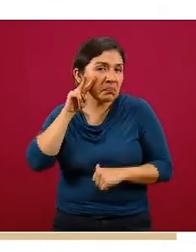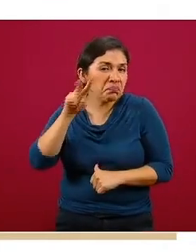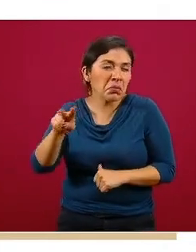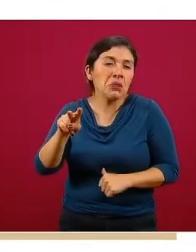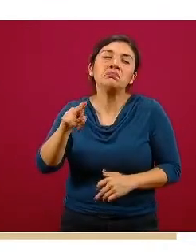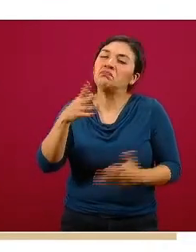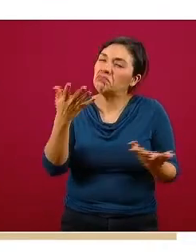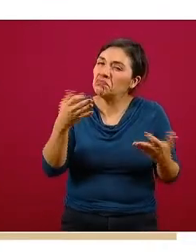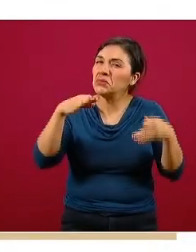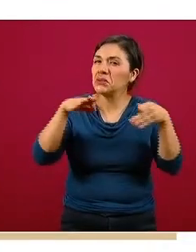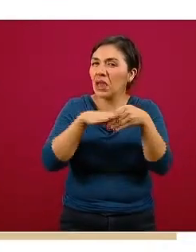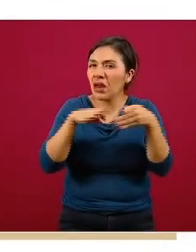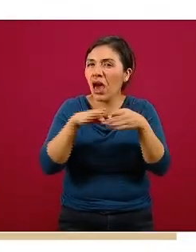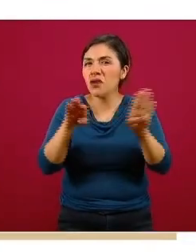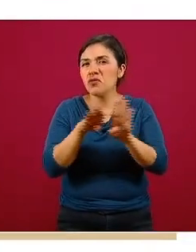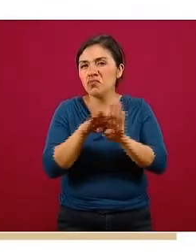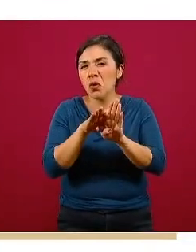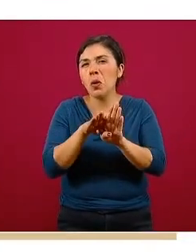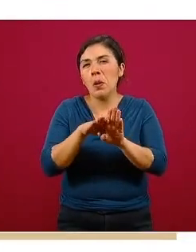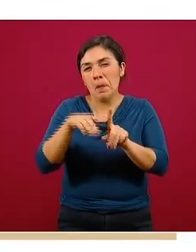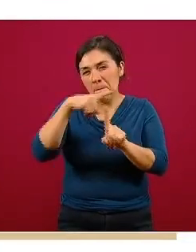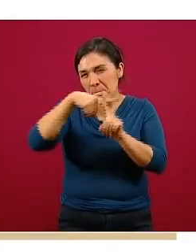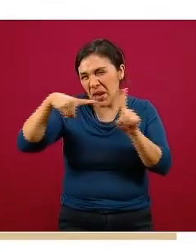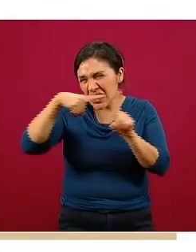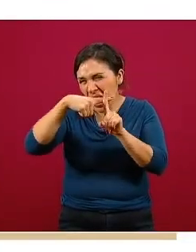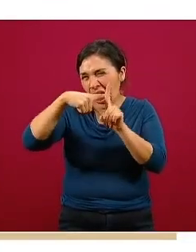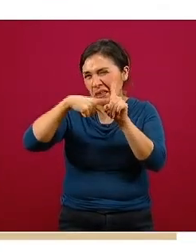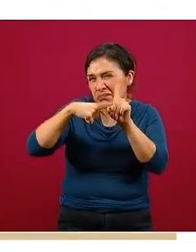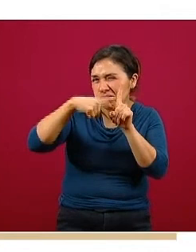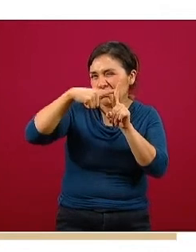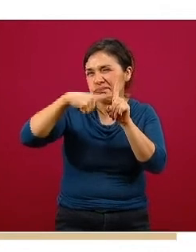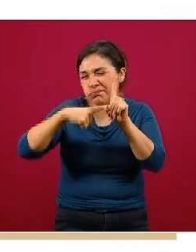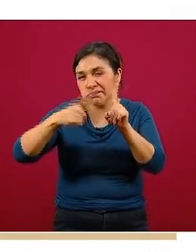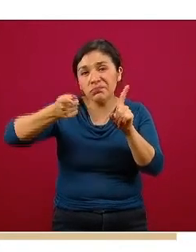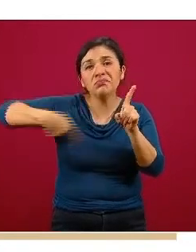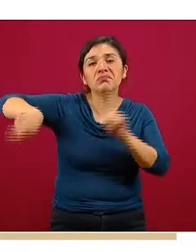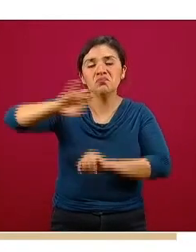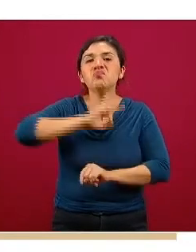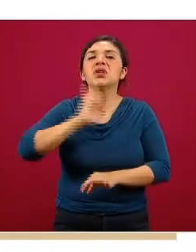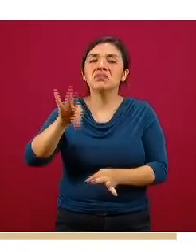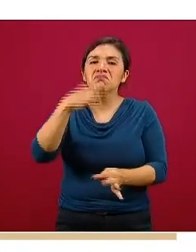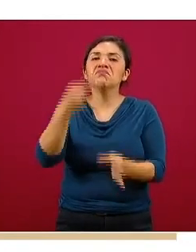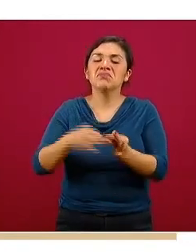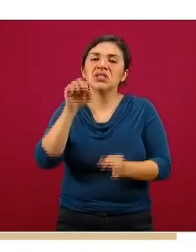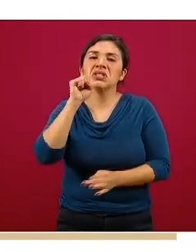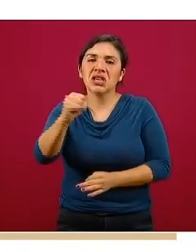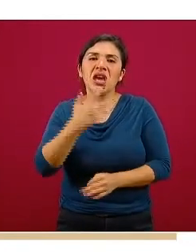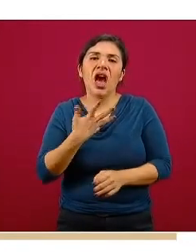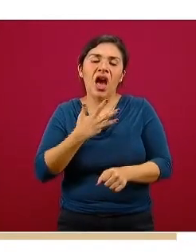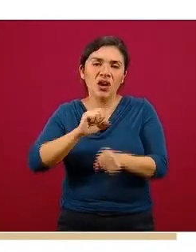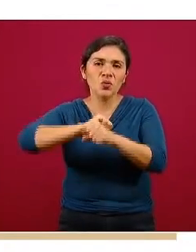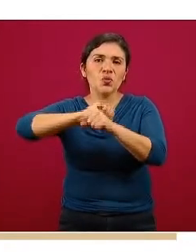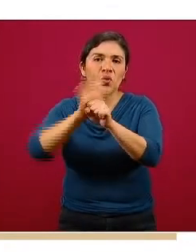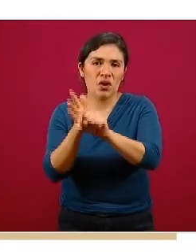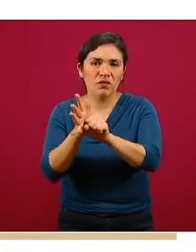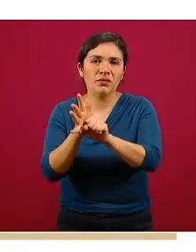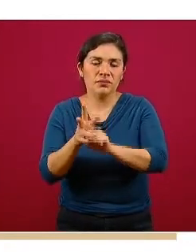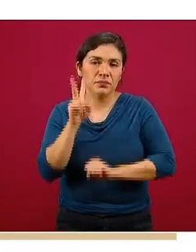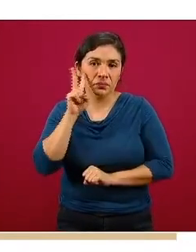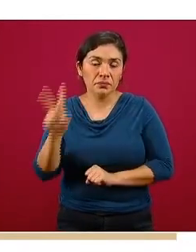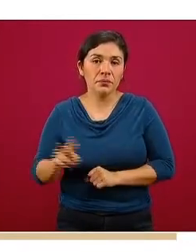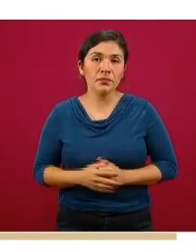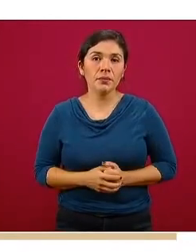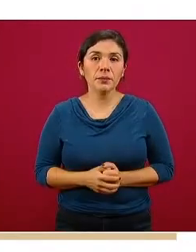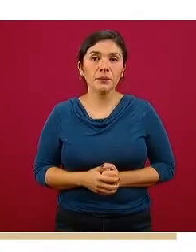al menos un poco menos de la mitad de ellos podrán ser muy probablemente confirmados a